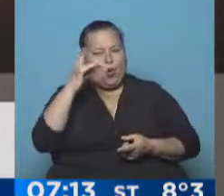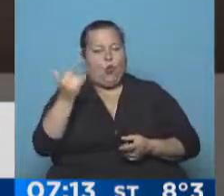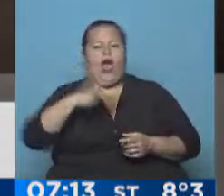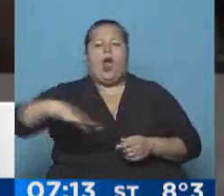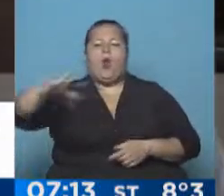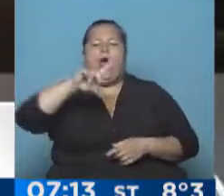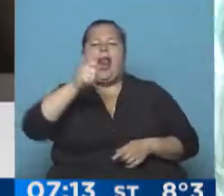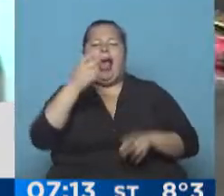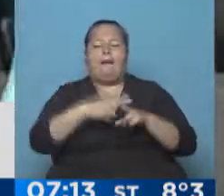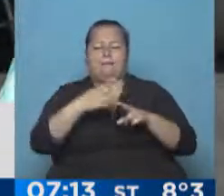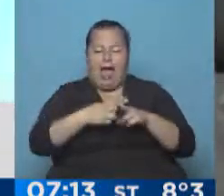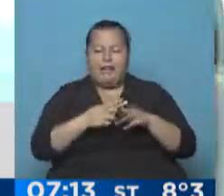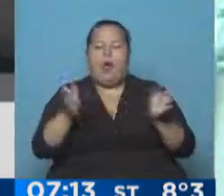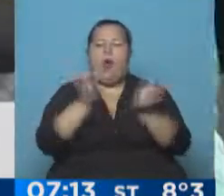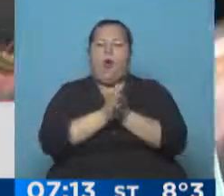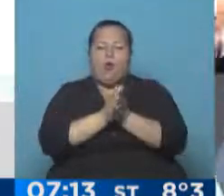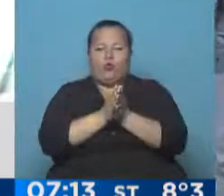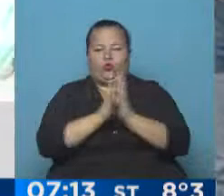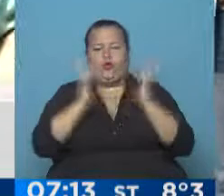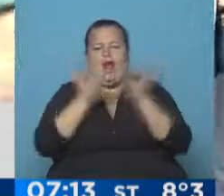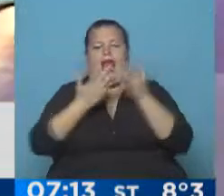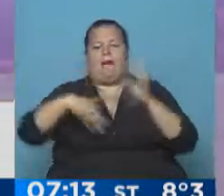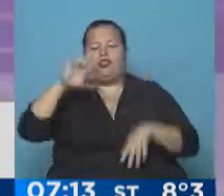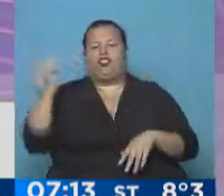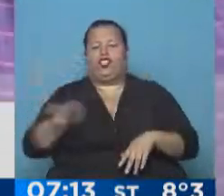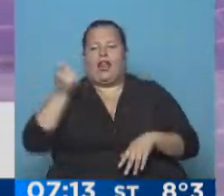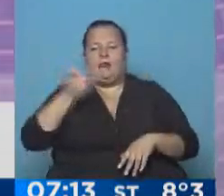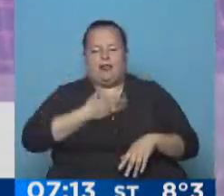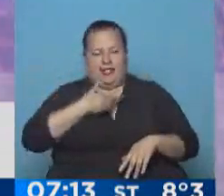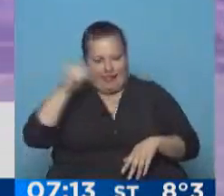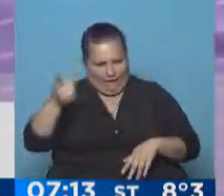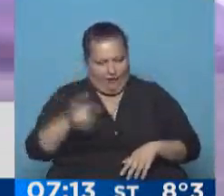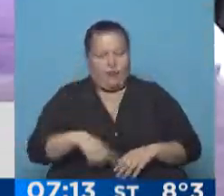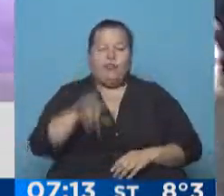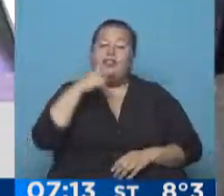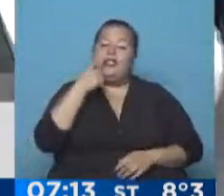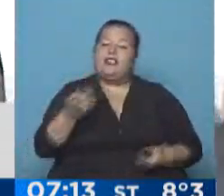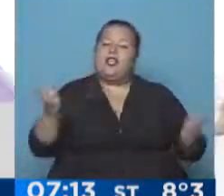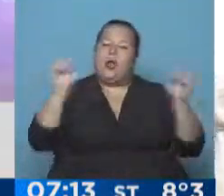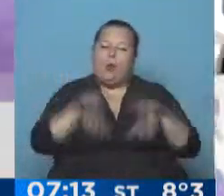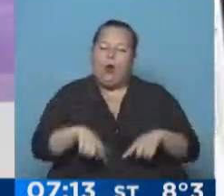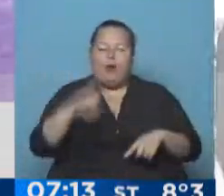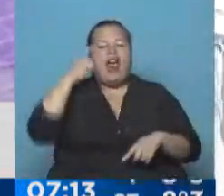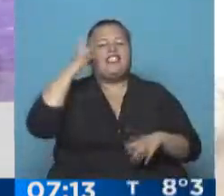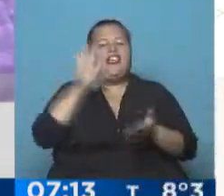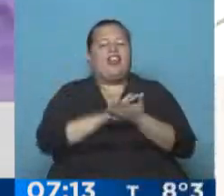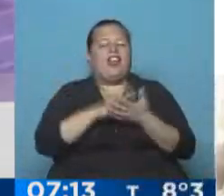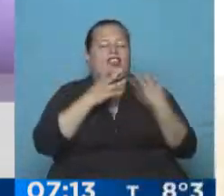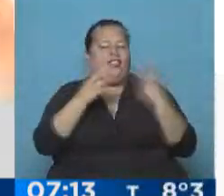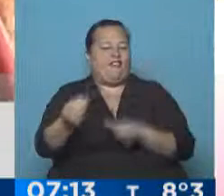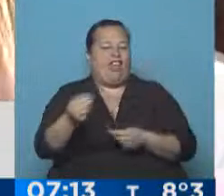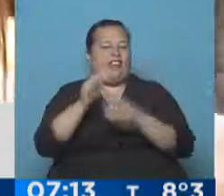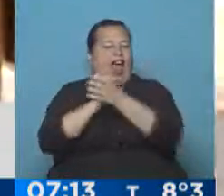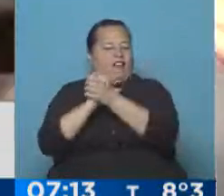complejo La Plaza, acompañada por la plana mayor del socialismo santafesino. Pues es que habló de la reivindicación de los ideales defendidos por